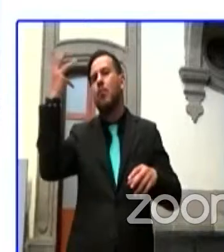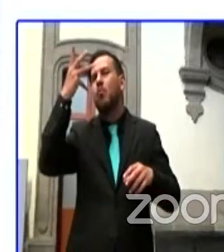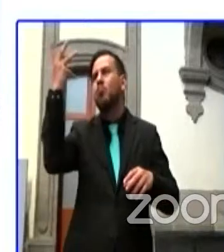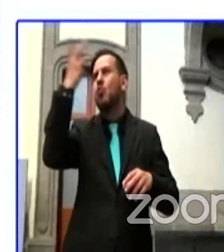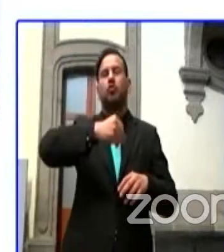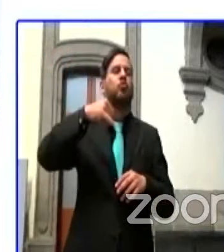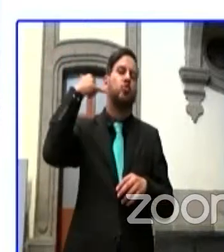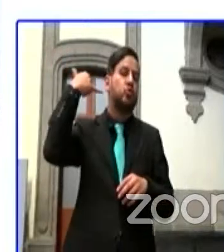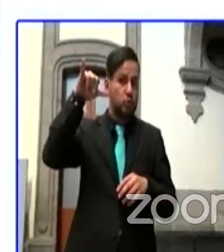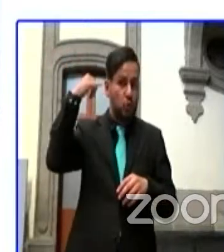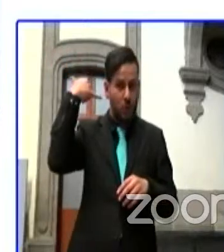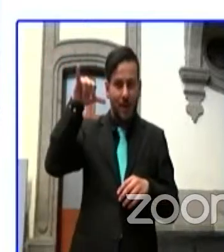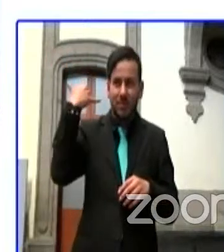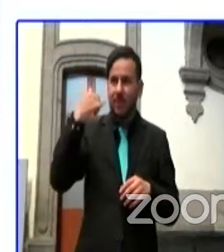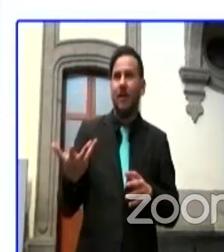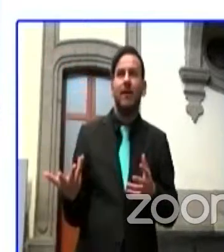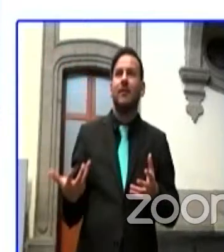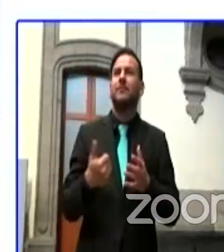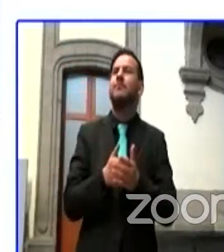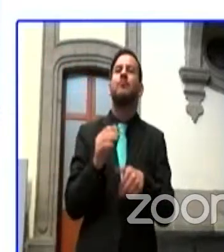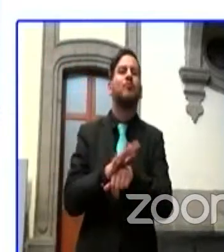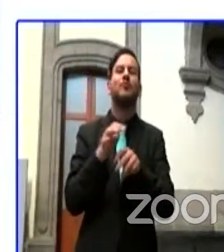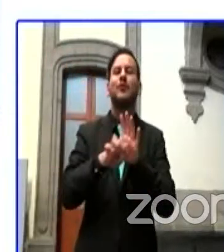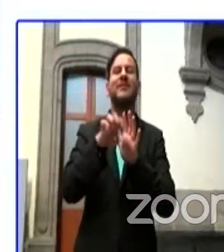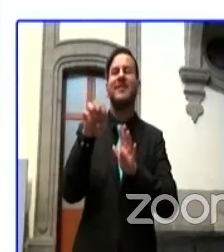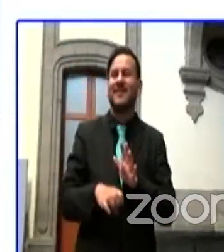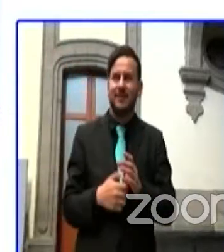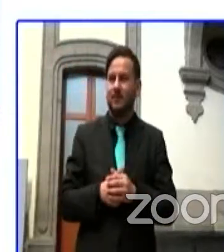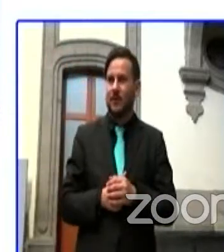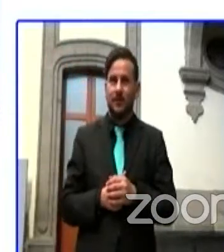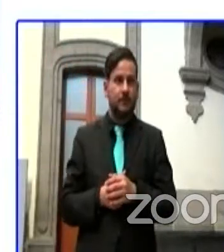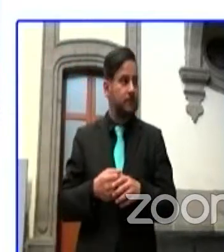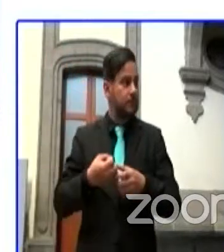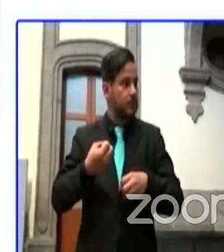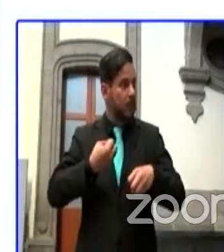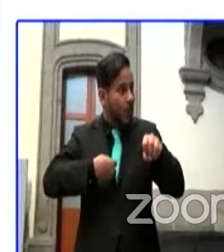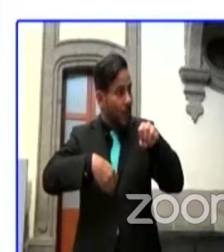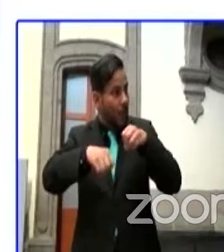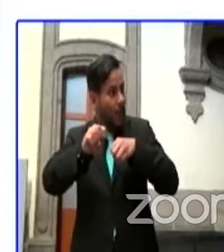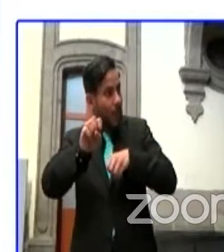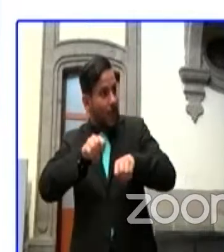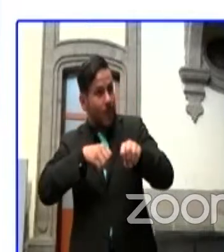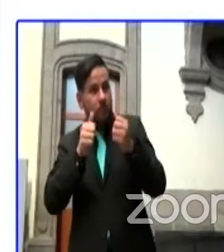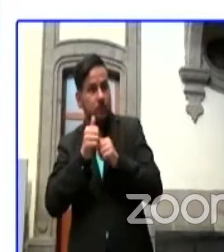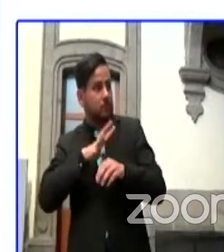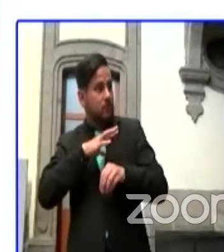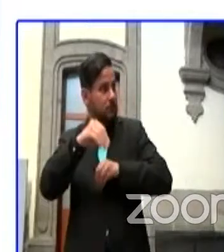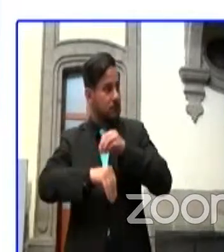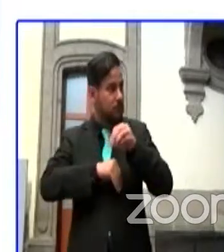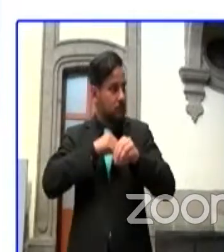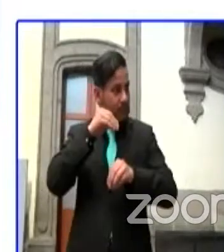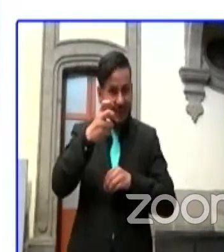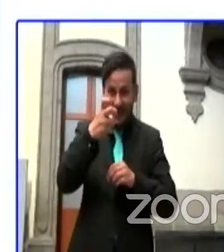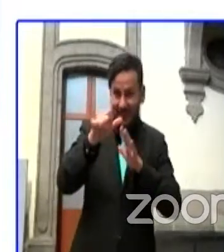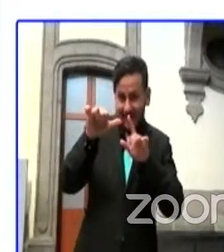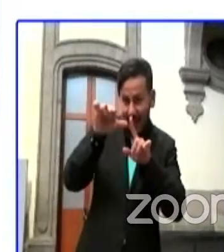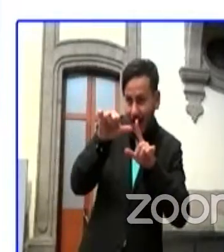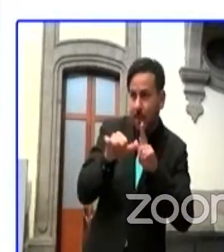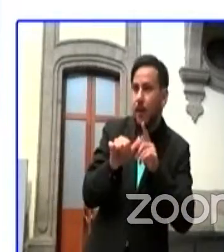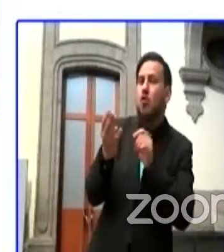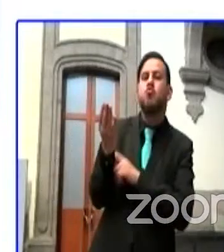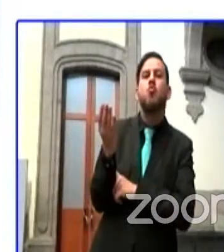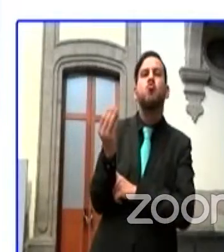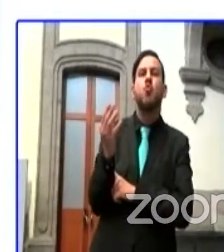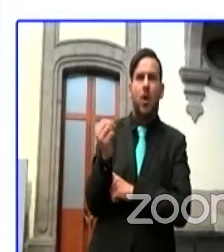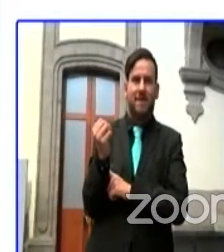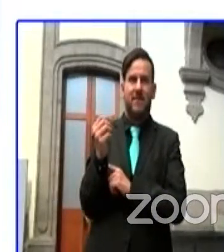Y podría yo decirles, por ejemplo, en obra y en infraestructura, para el cumplimiento de ese artículo 9, que es nuestro